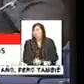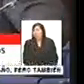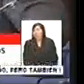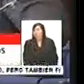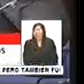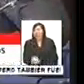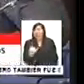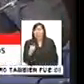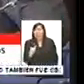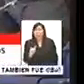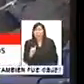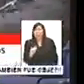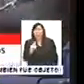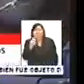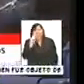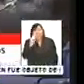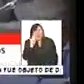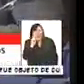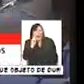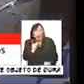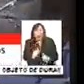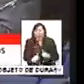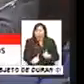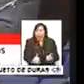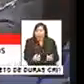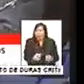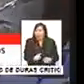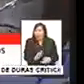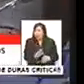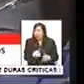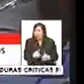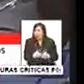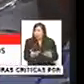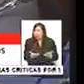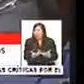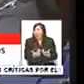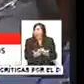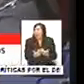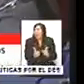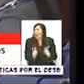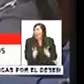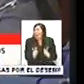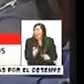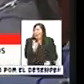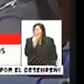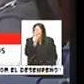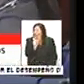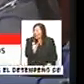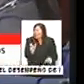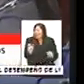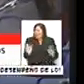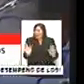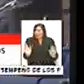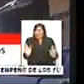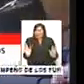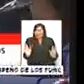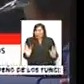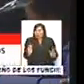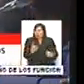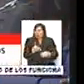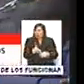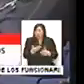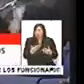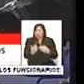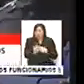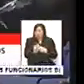ideas de una sexualidad o de otra cuando todo esto es una libertad del ser humano yo no fui al colegio